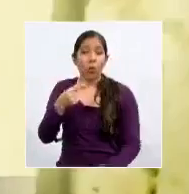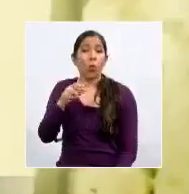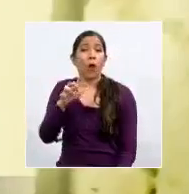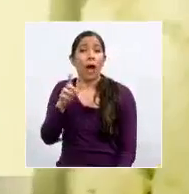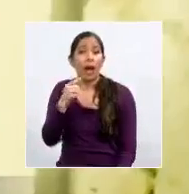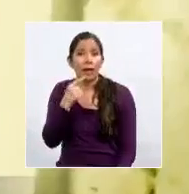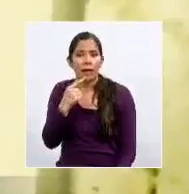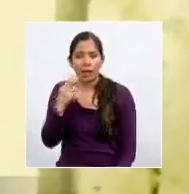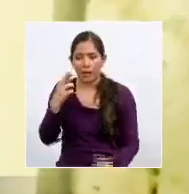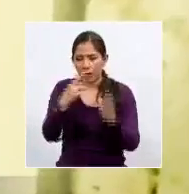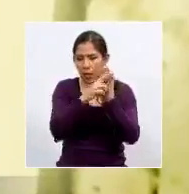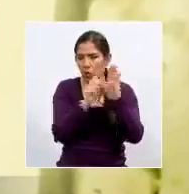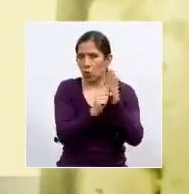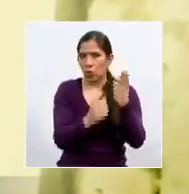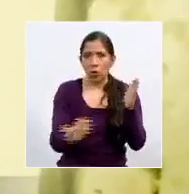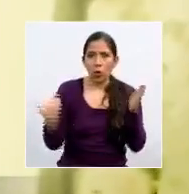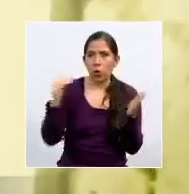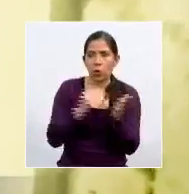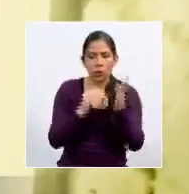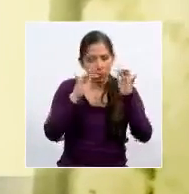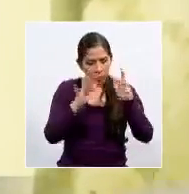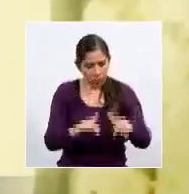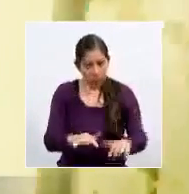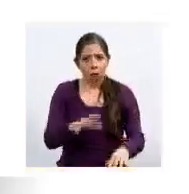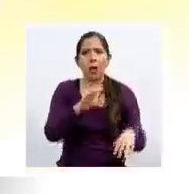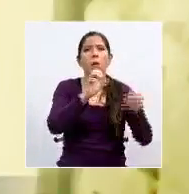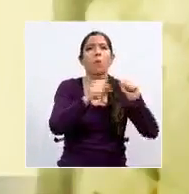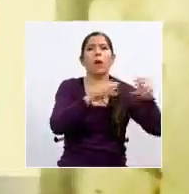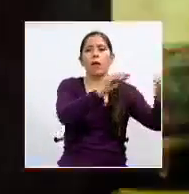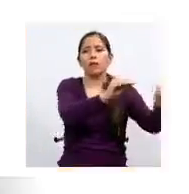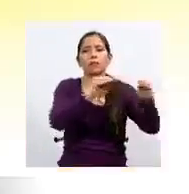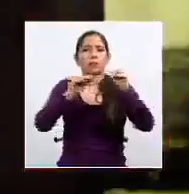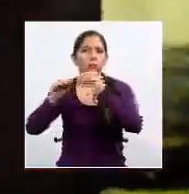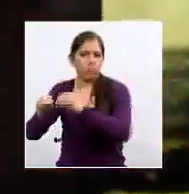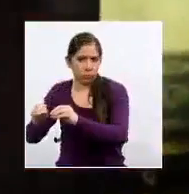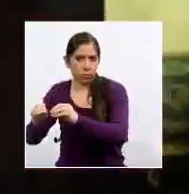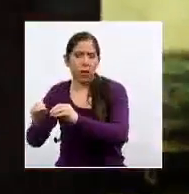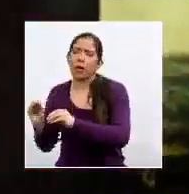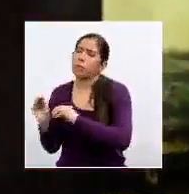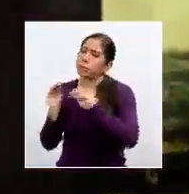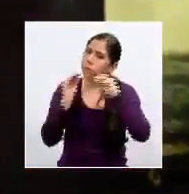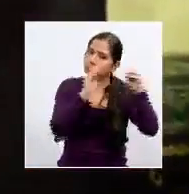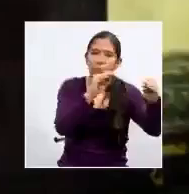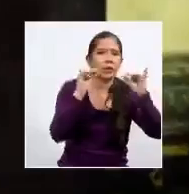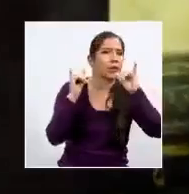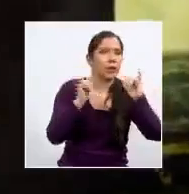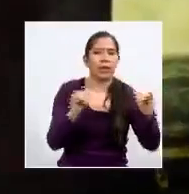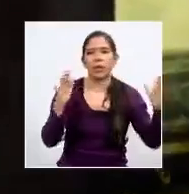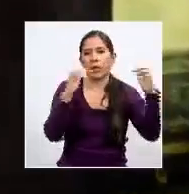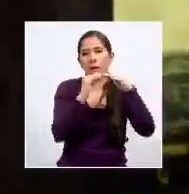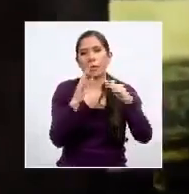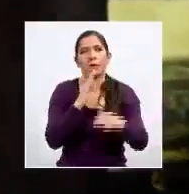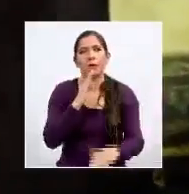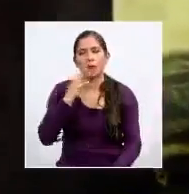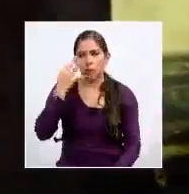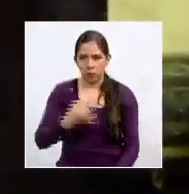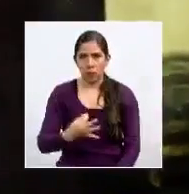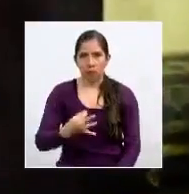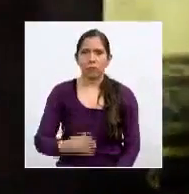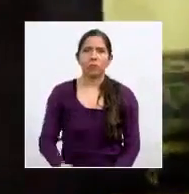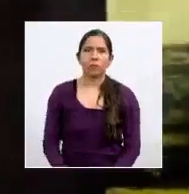resolución ratificando la detención preventiva de Misael Nayar en el penal de Chochocoro, en La Paz.